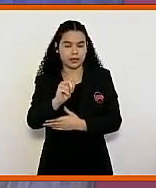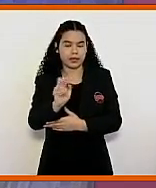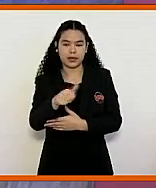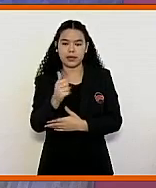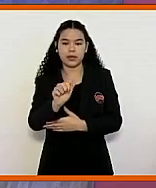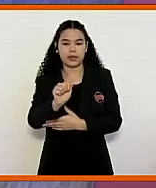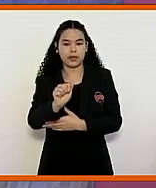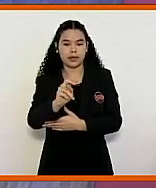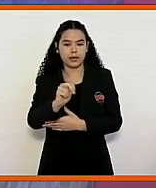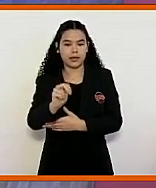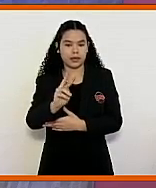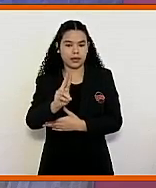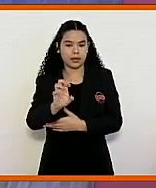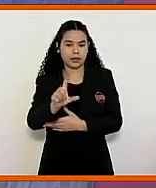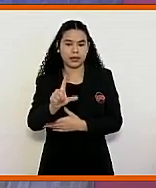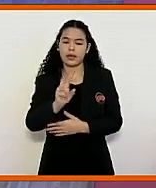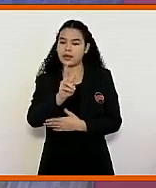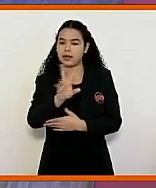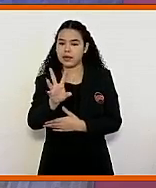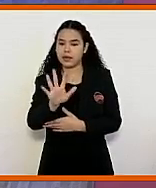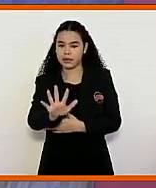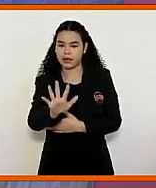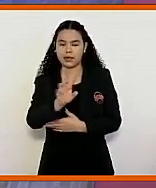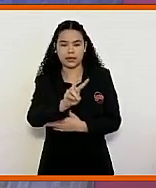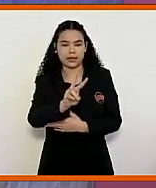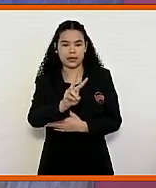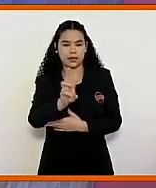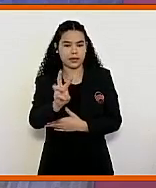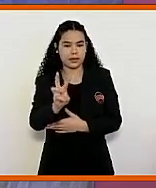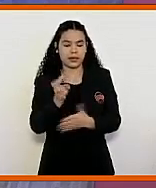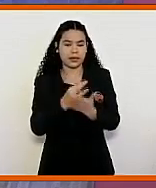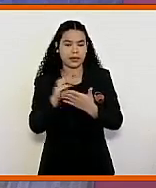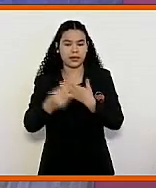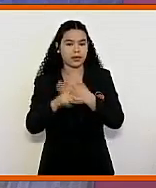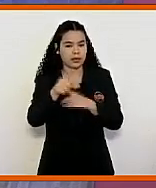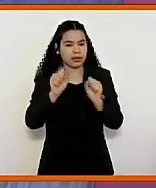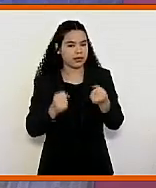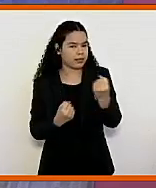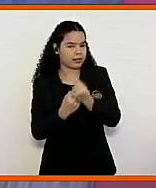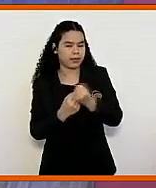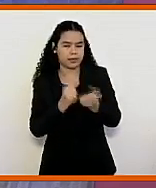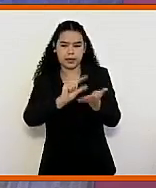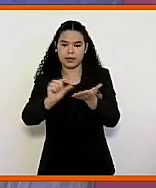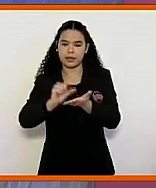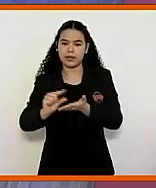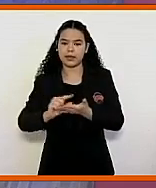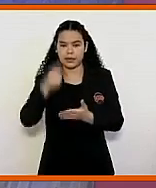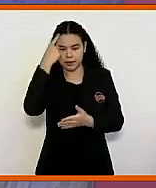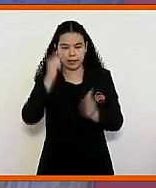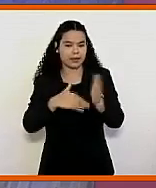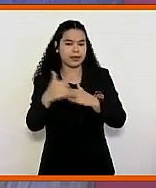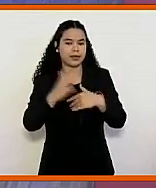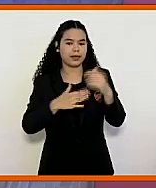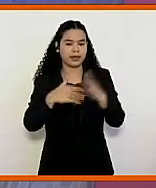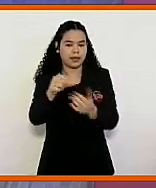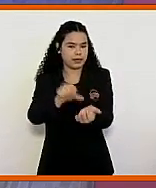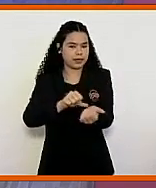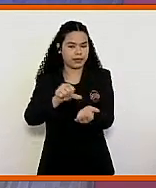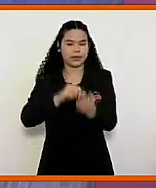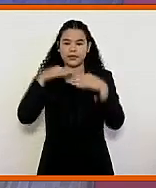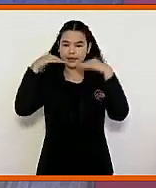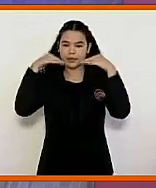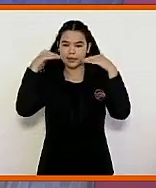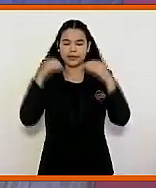este 25 y 26 de marzo, estarás aportando tu granito de arena para la construcción del hospital Operación